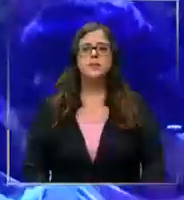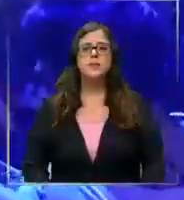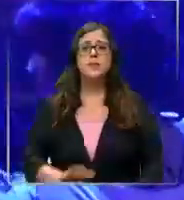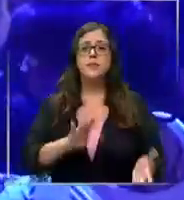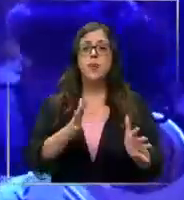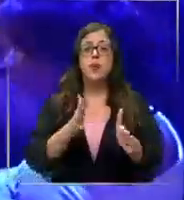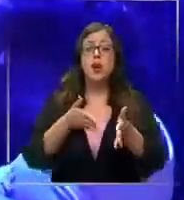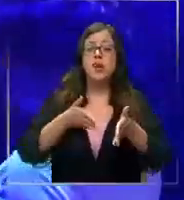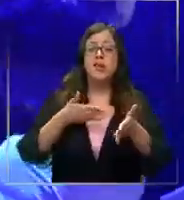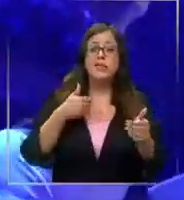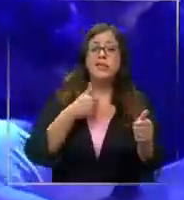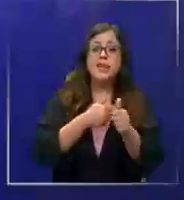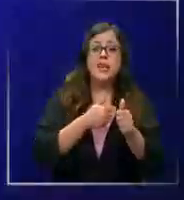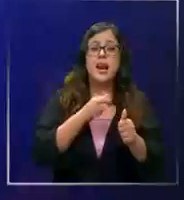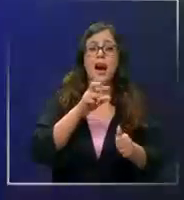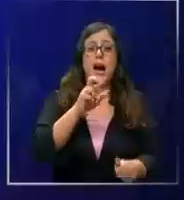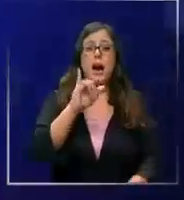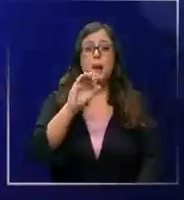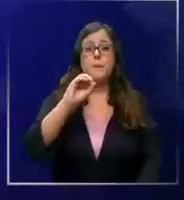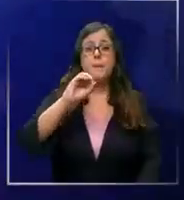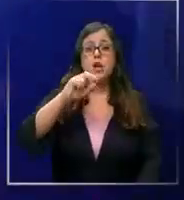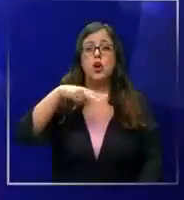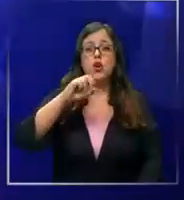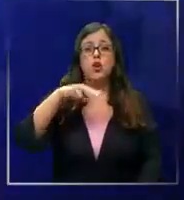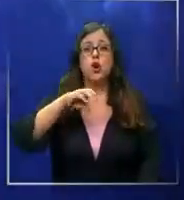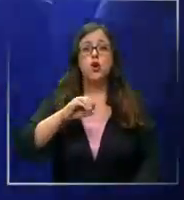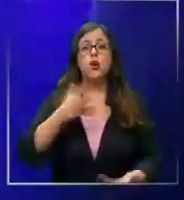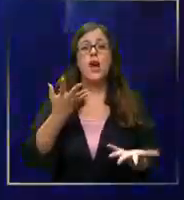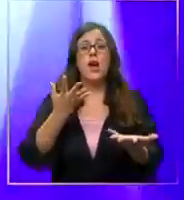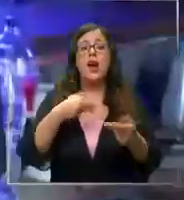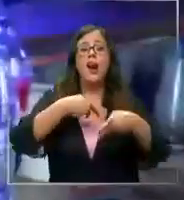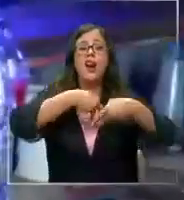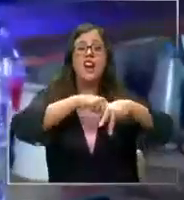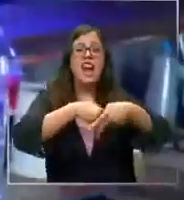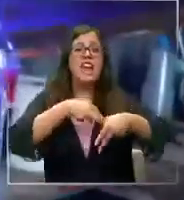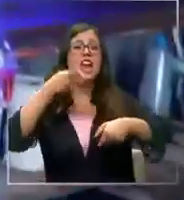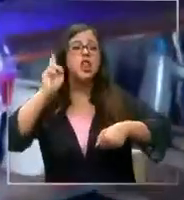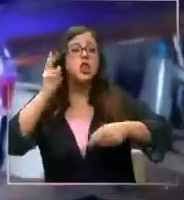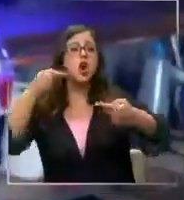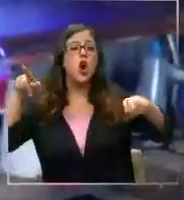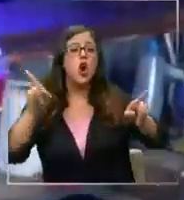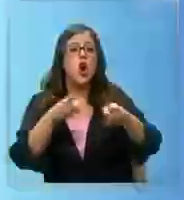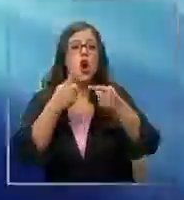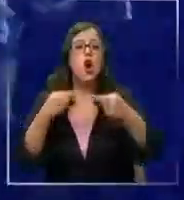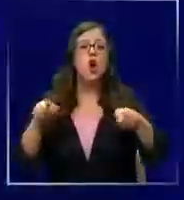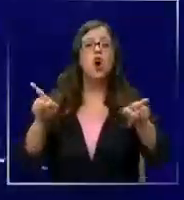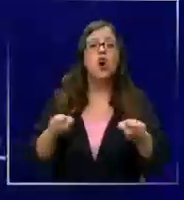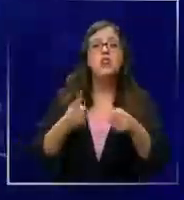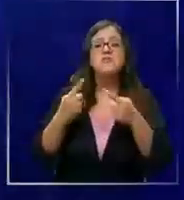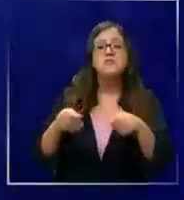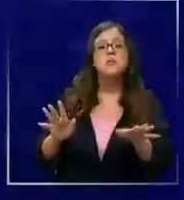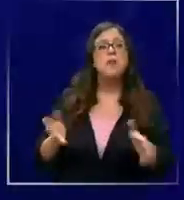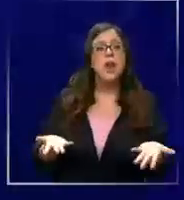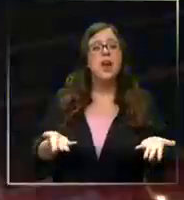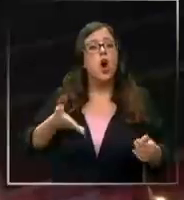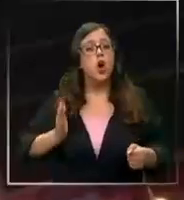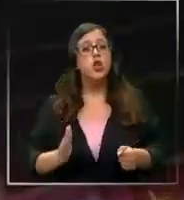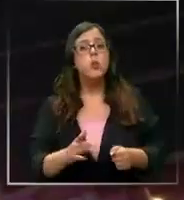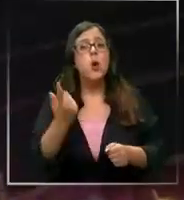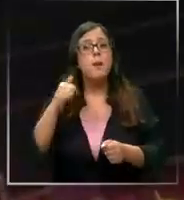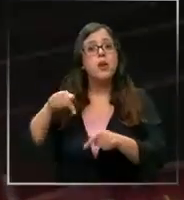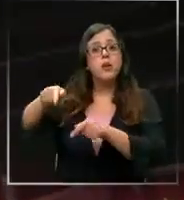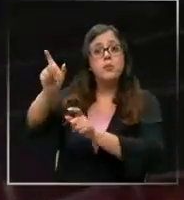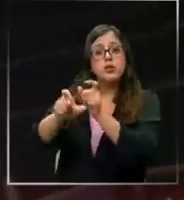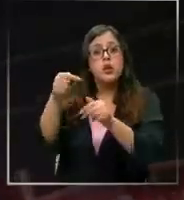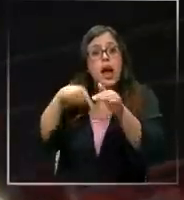De Pío Nono, el reggaetón de esta discoteca sigue sonando. Los asistentes ni se imaginan lo que ocurre afuera a unas pocas cuadras en el